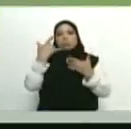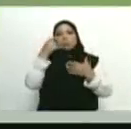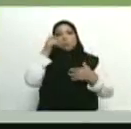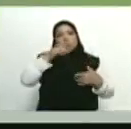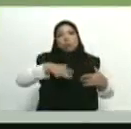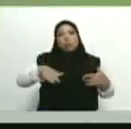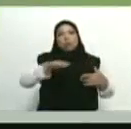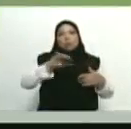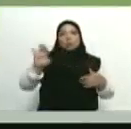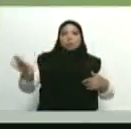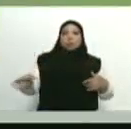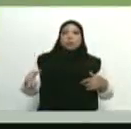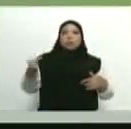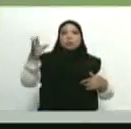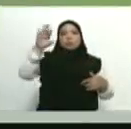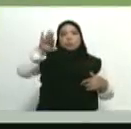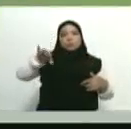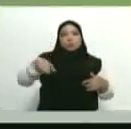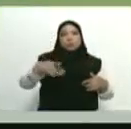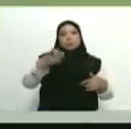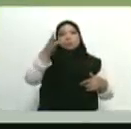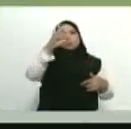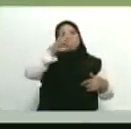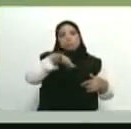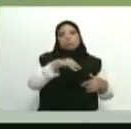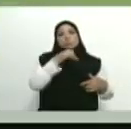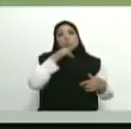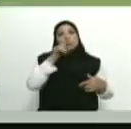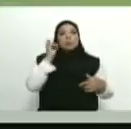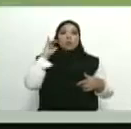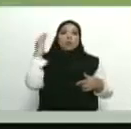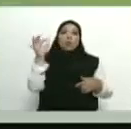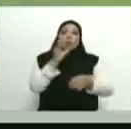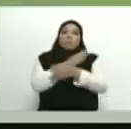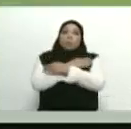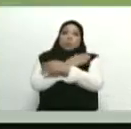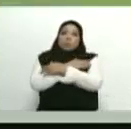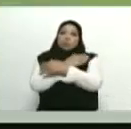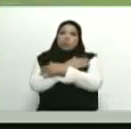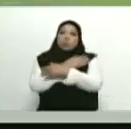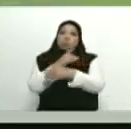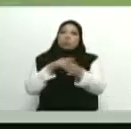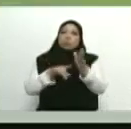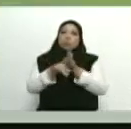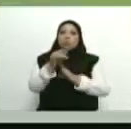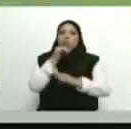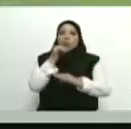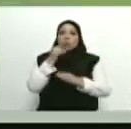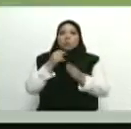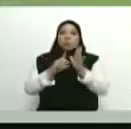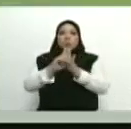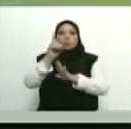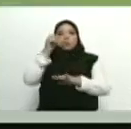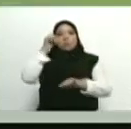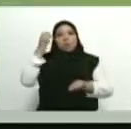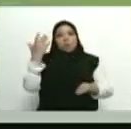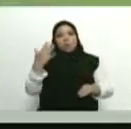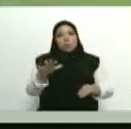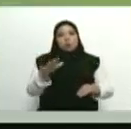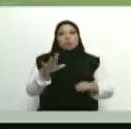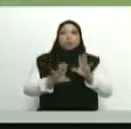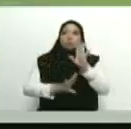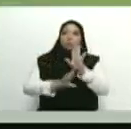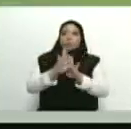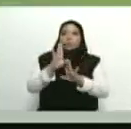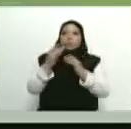de San Juan de los Morros y de todo el estado Guárico. Te felicito, José Vázquez. Sigan adelante. Gracias, el desarrollo del Guárico.